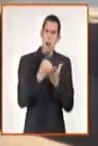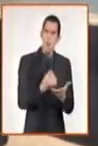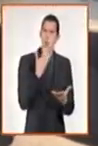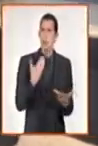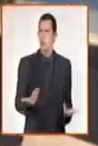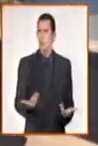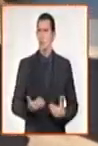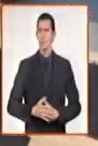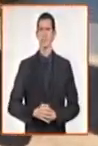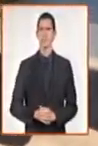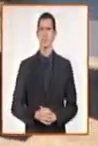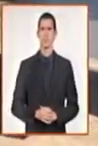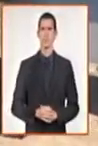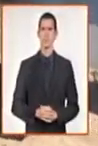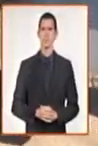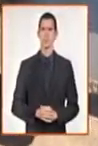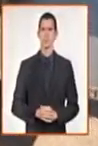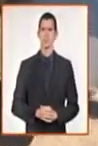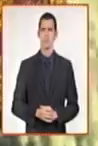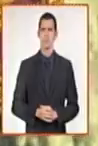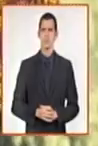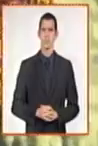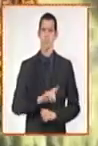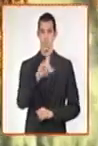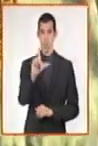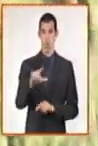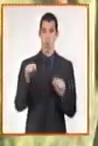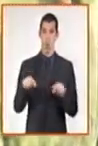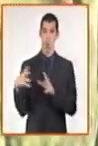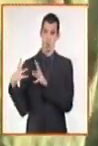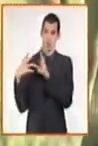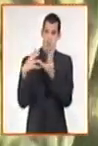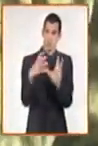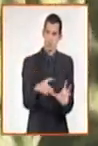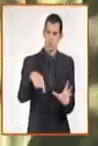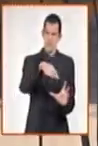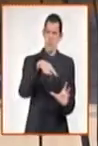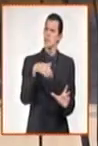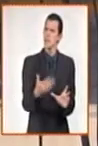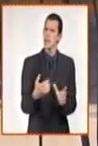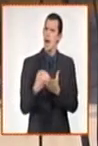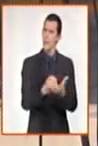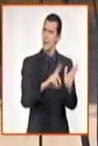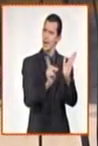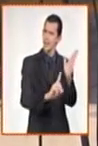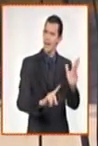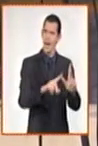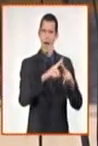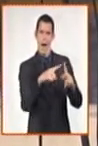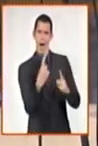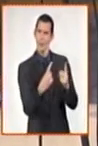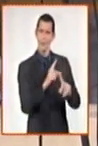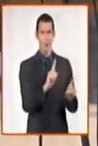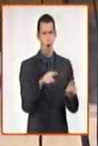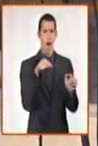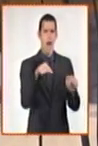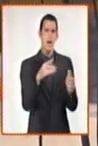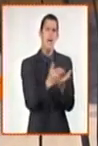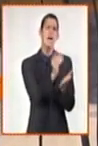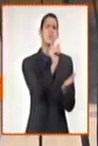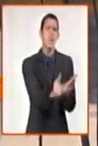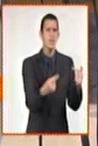llegarán a tierra cubana un grupo de mexicanos que estudiarán medicina en la mayor de las Antillas. Este puente